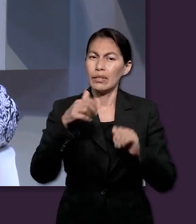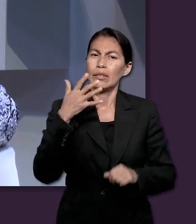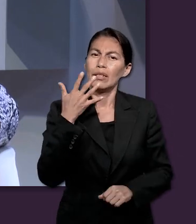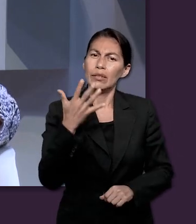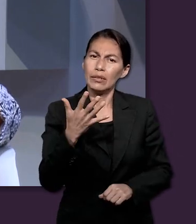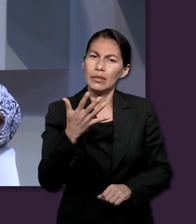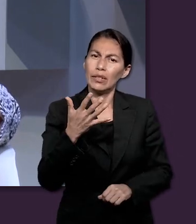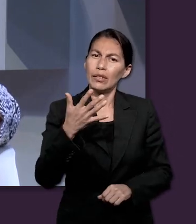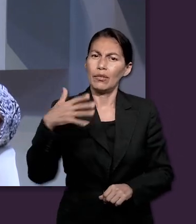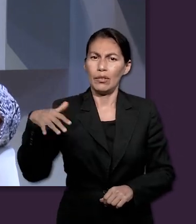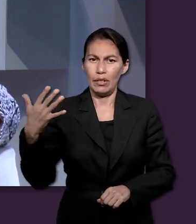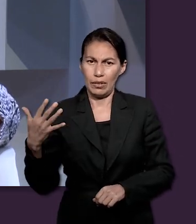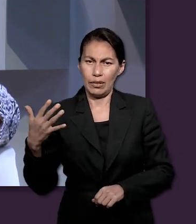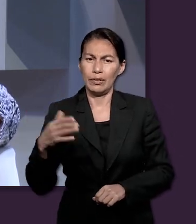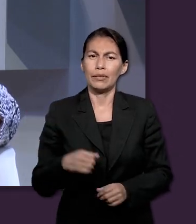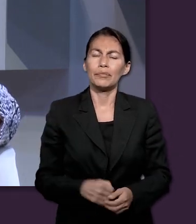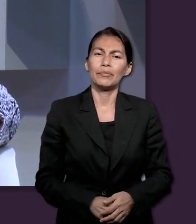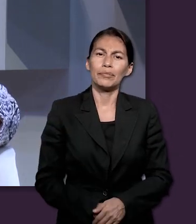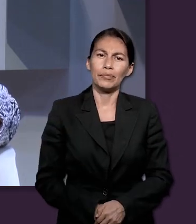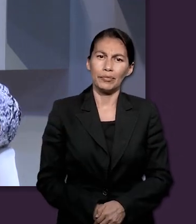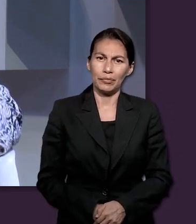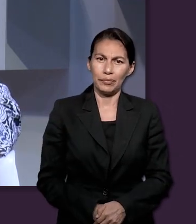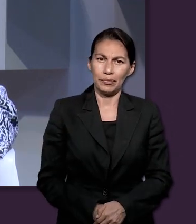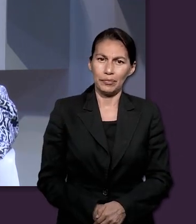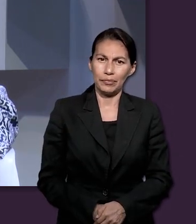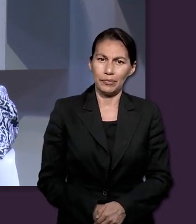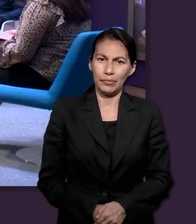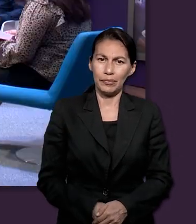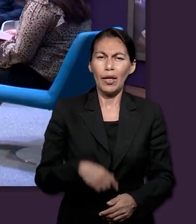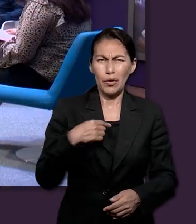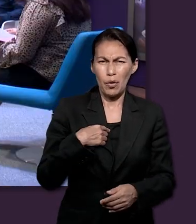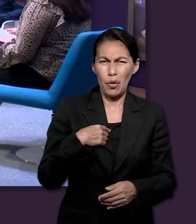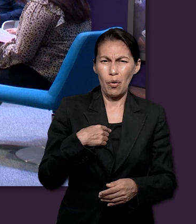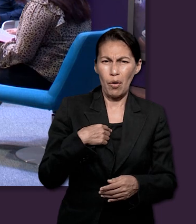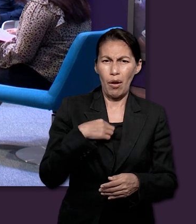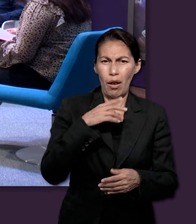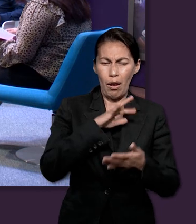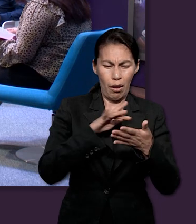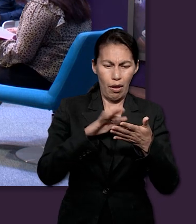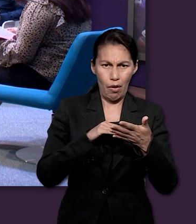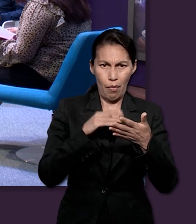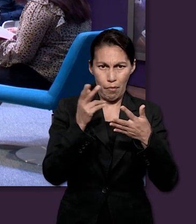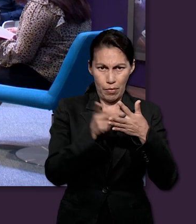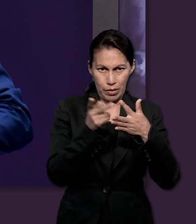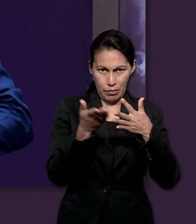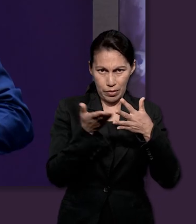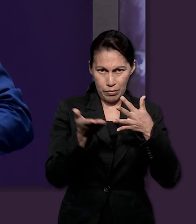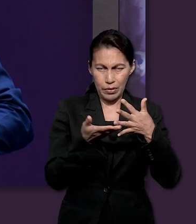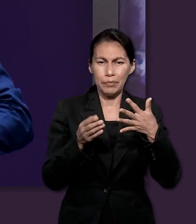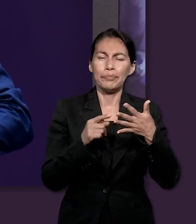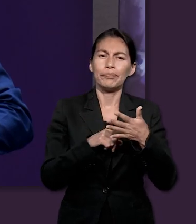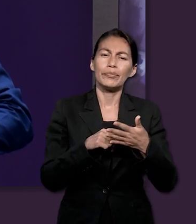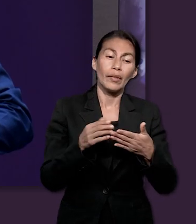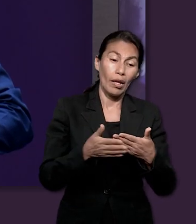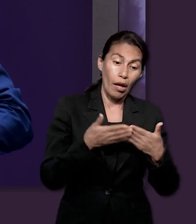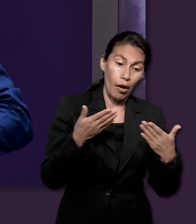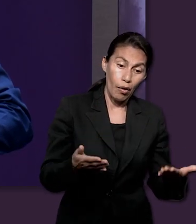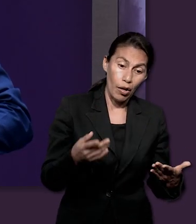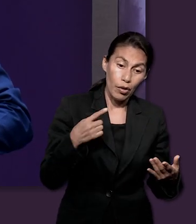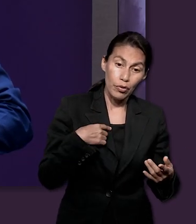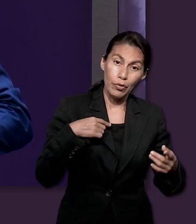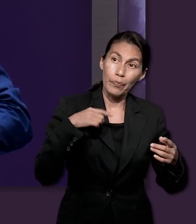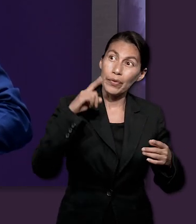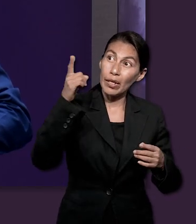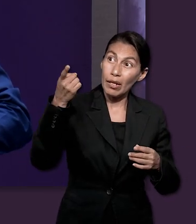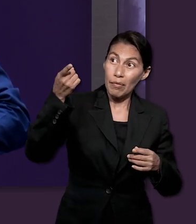del 5 al 15. Juan 16 del 5 al 15. Si yo leo la primera parte, dice: ahora